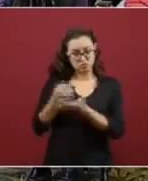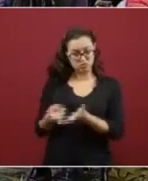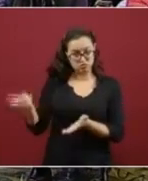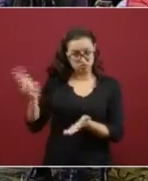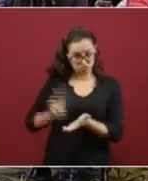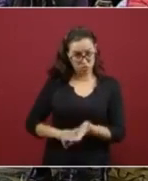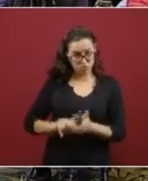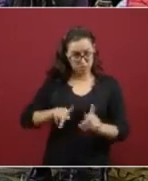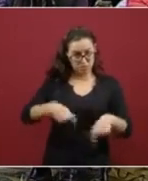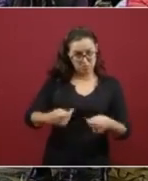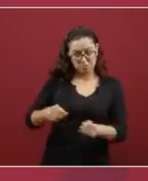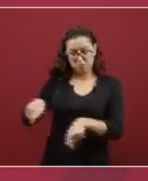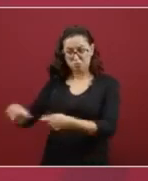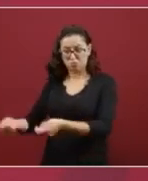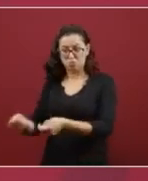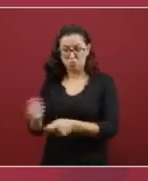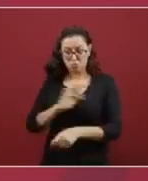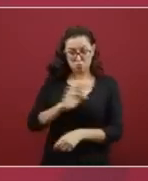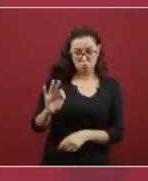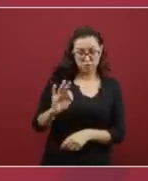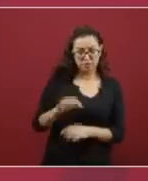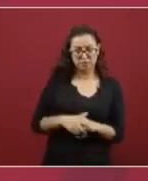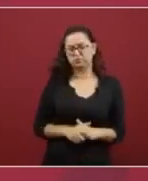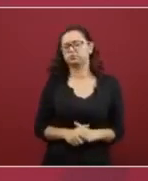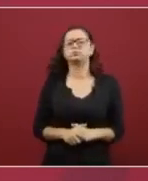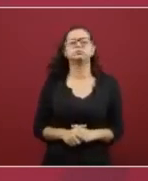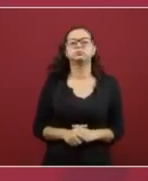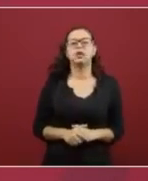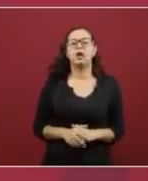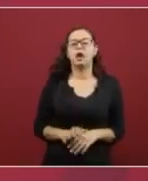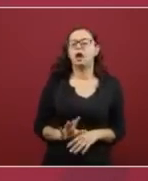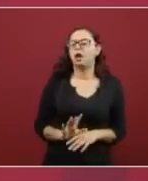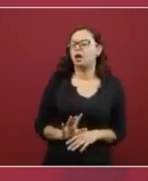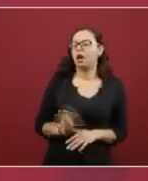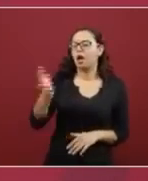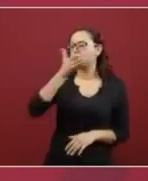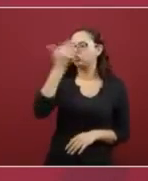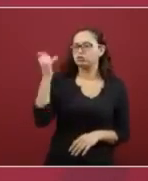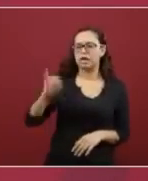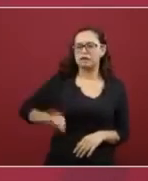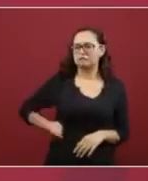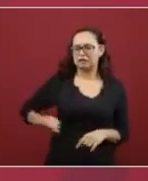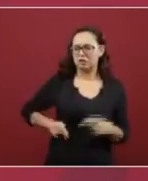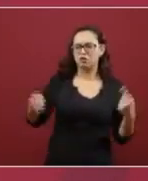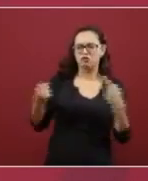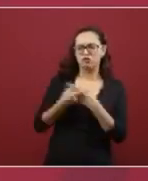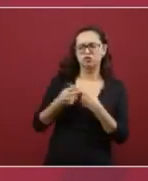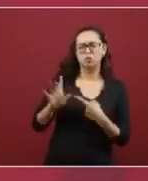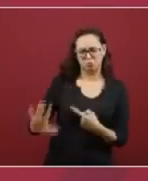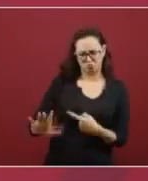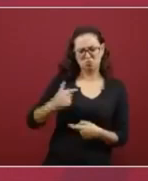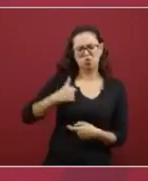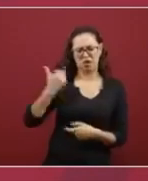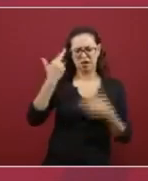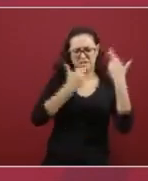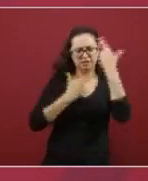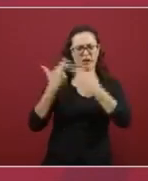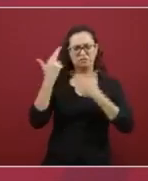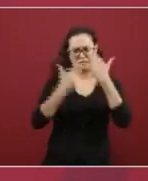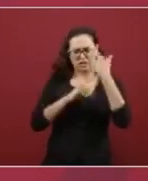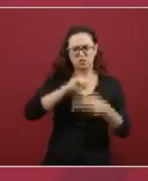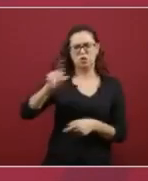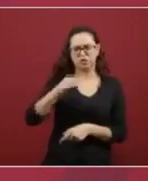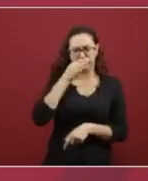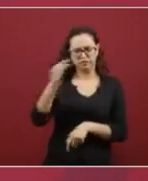estas dobles funciones. No sé si haya conflicto de intereses, lo voy a revisar y te